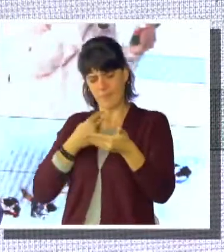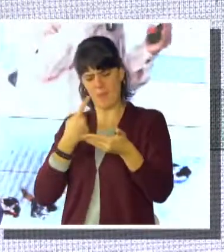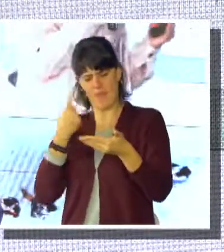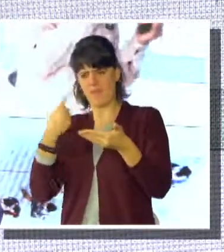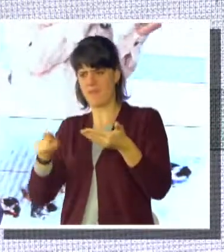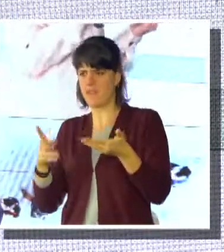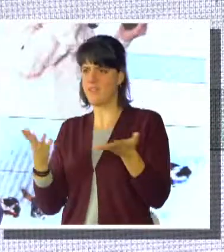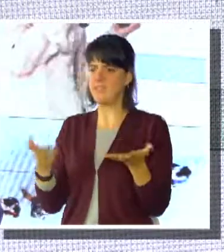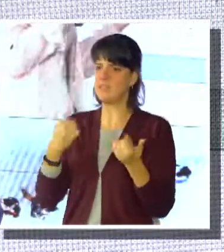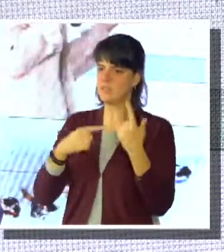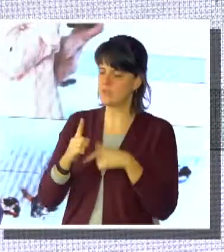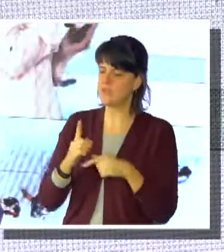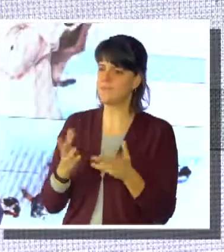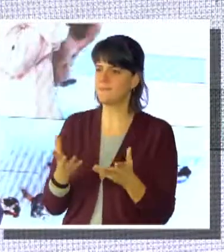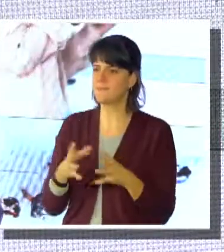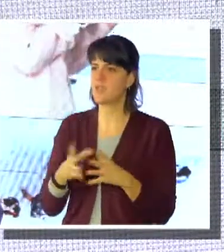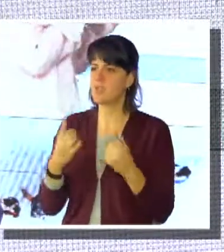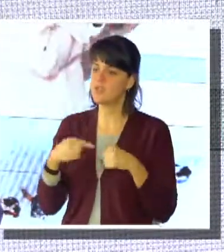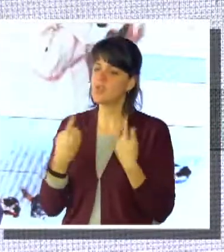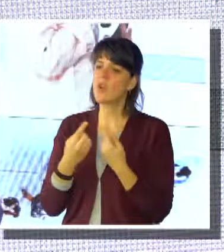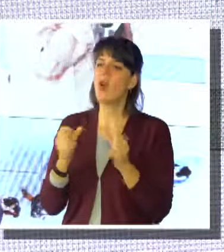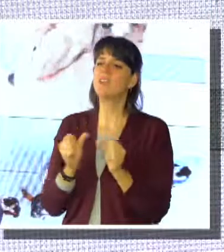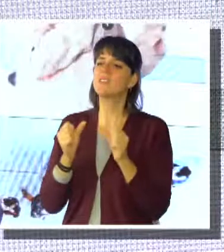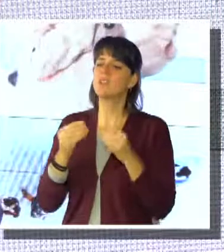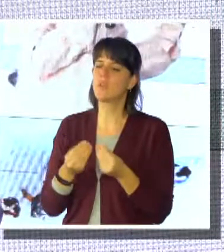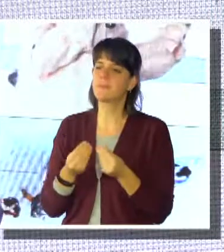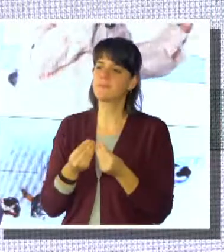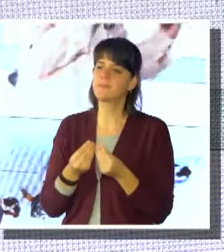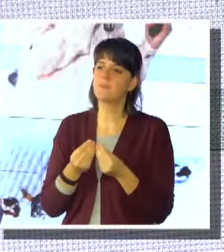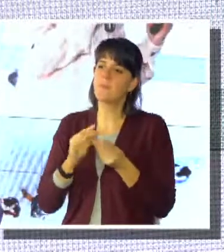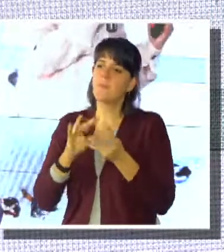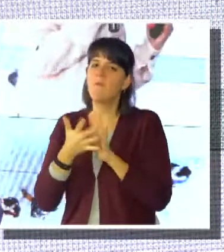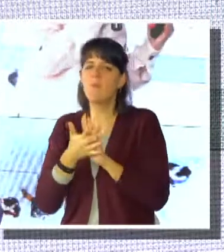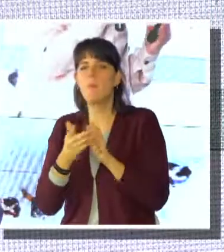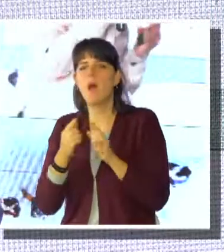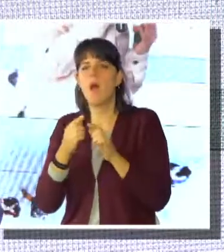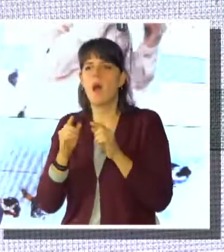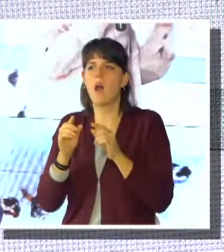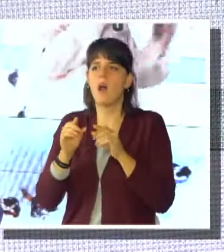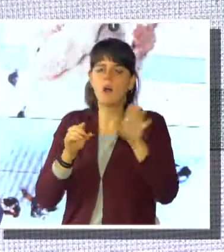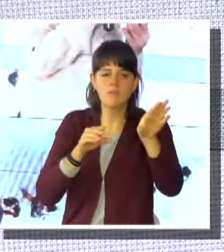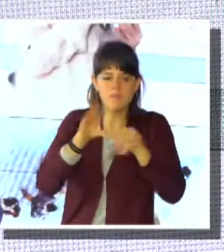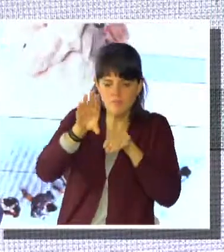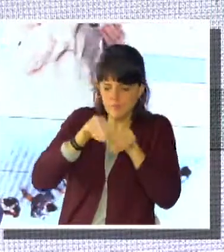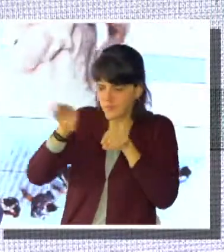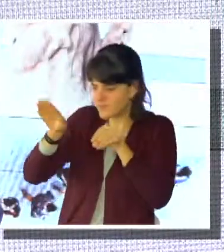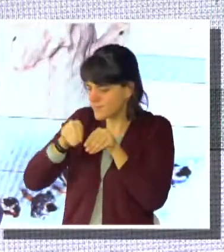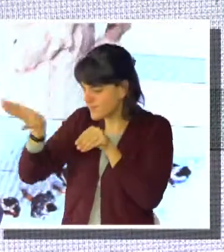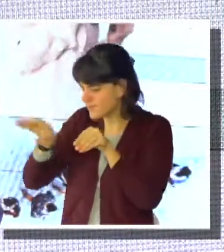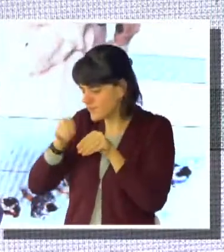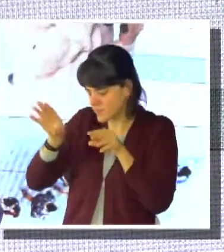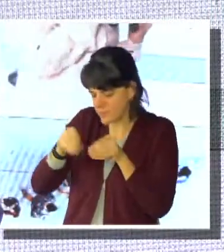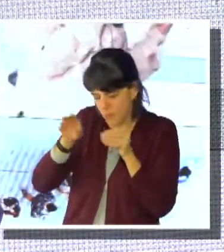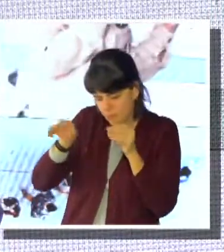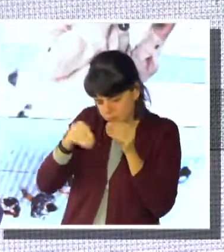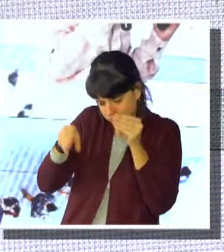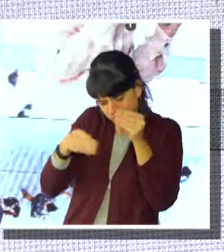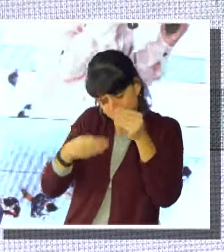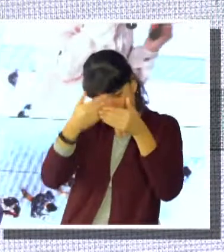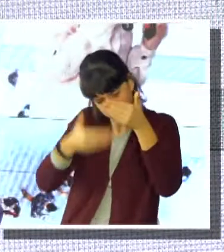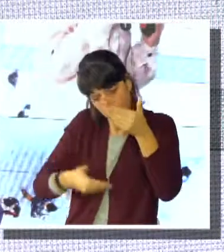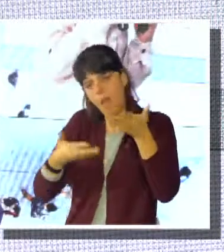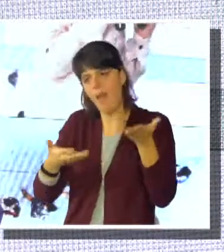general, para garantizar y para poder tener todo el ecosistema que necesitamos para poder desarrollar las aplicaciones. Los datos no están todos en un